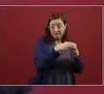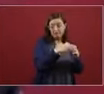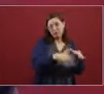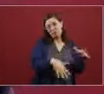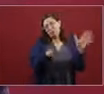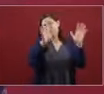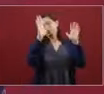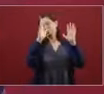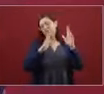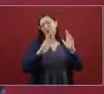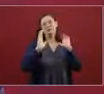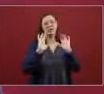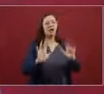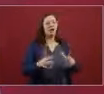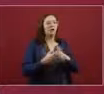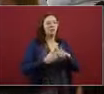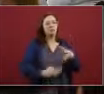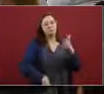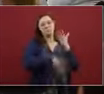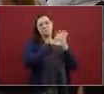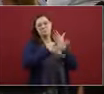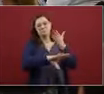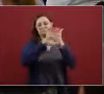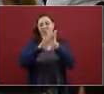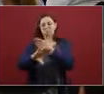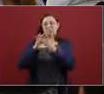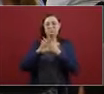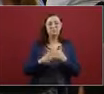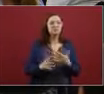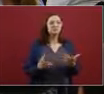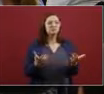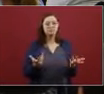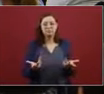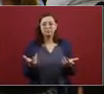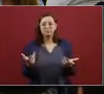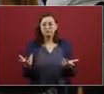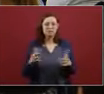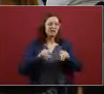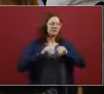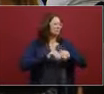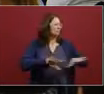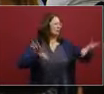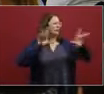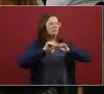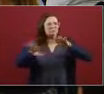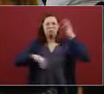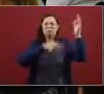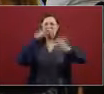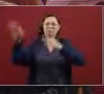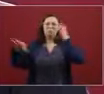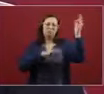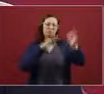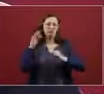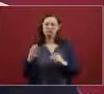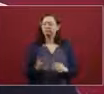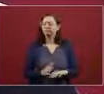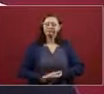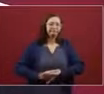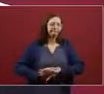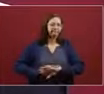toda una protesta. Es que ya los han vacunado, ¿eh? Un motín emocional. No hay nada de